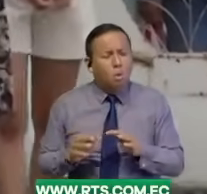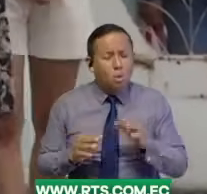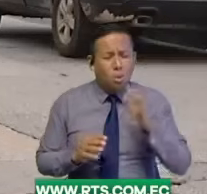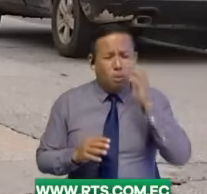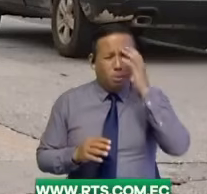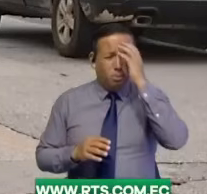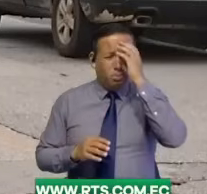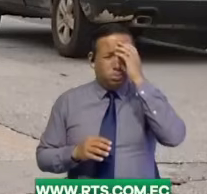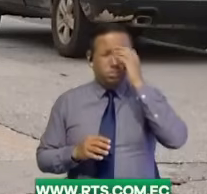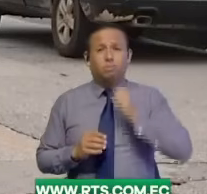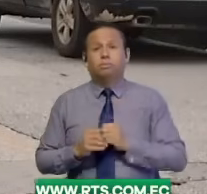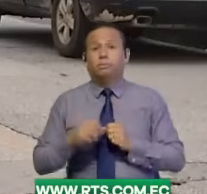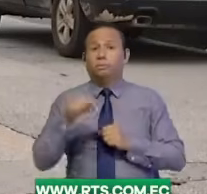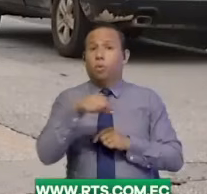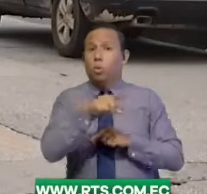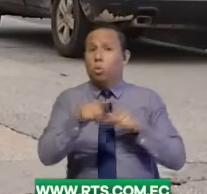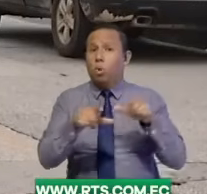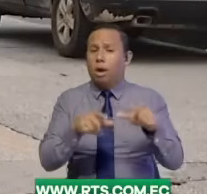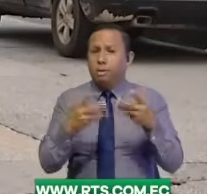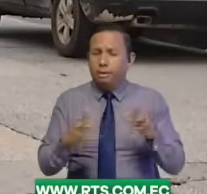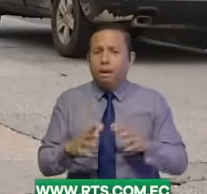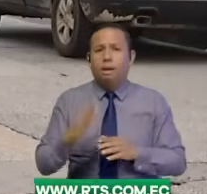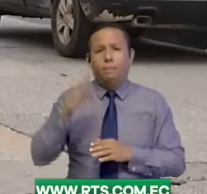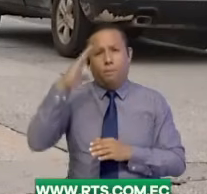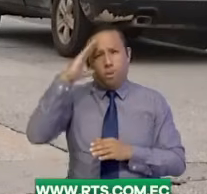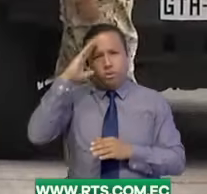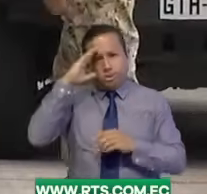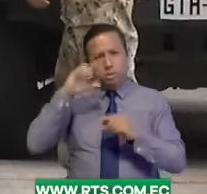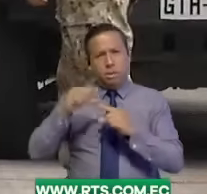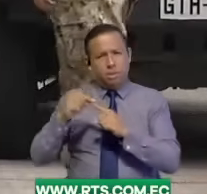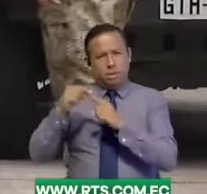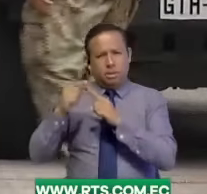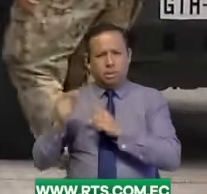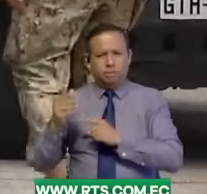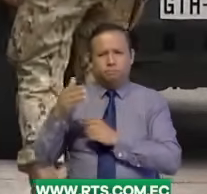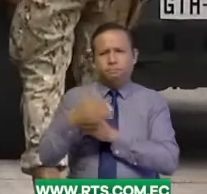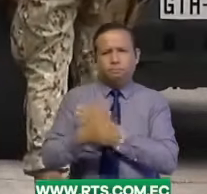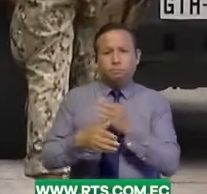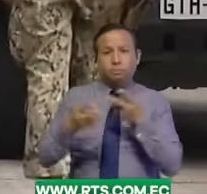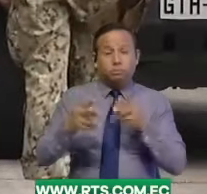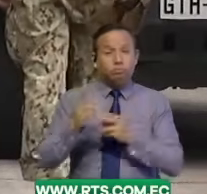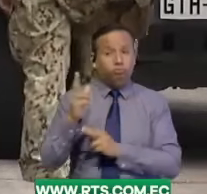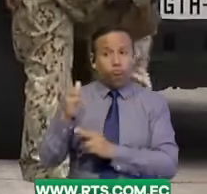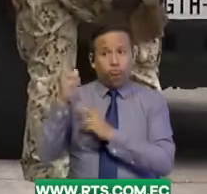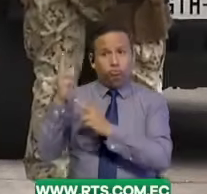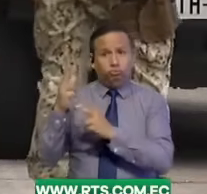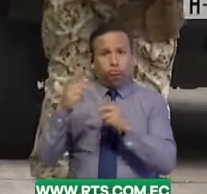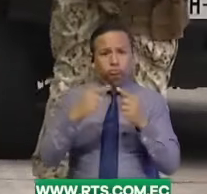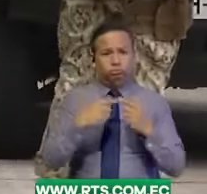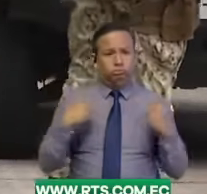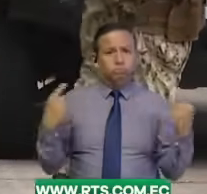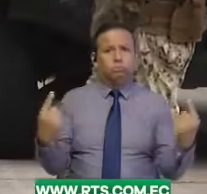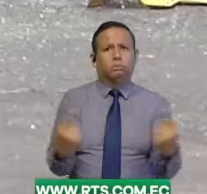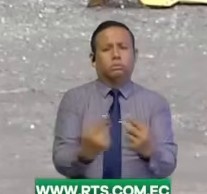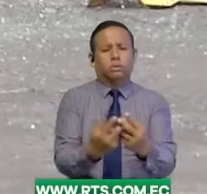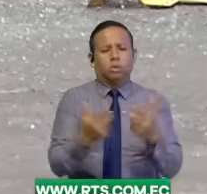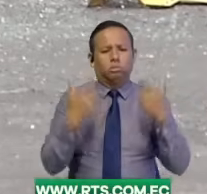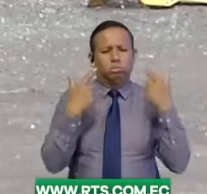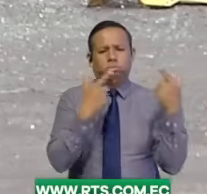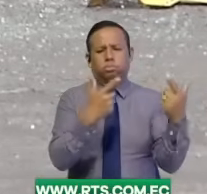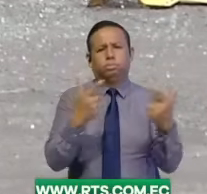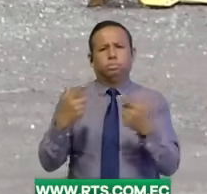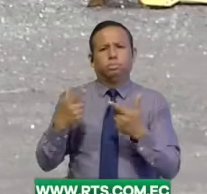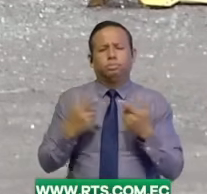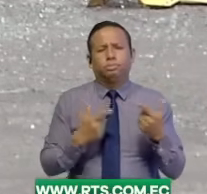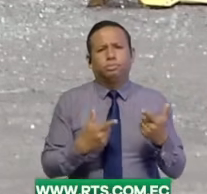tragedia. Al lugar arribó personal de las Fuerzas Armadas para acordonar la zona, mientras que agentes de las